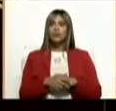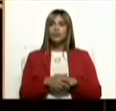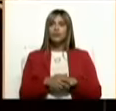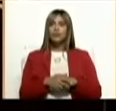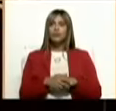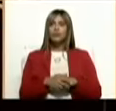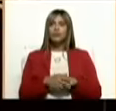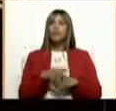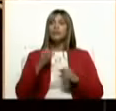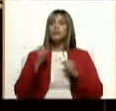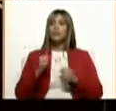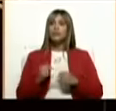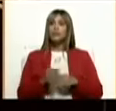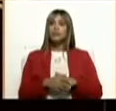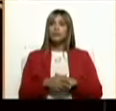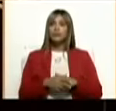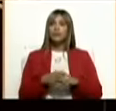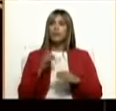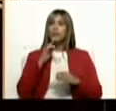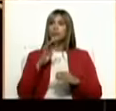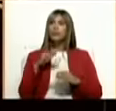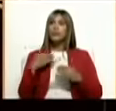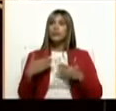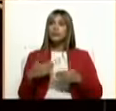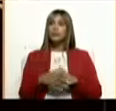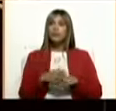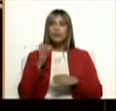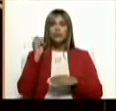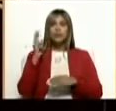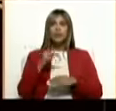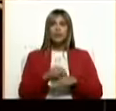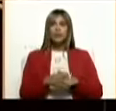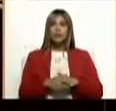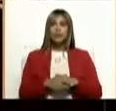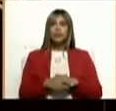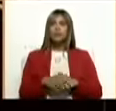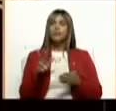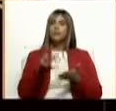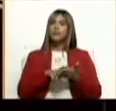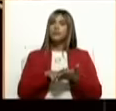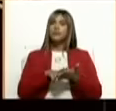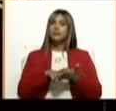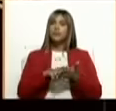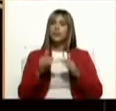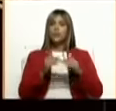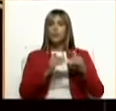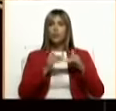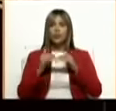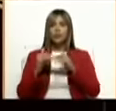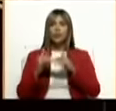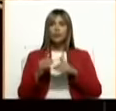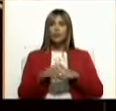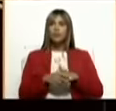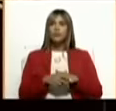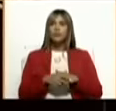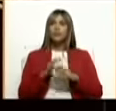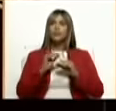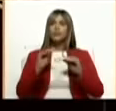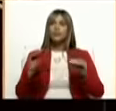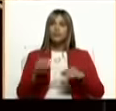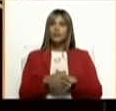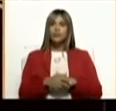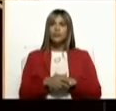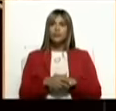Por unanimidad y por moción de urgencia, la Asamblea Nacional aprobó por unanimidad la convocatoria